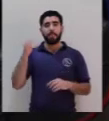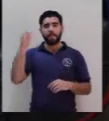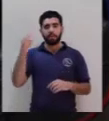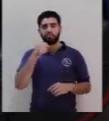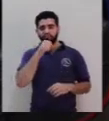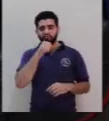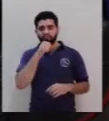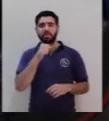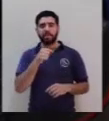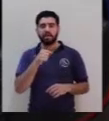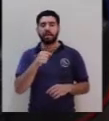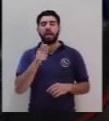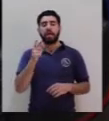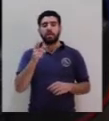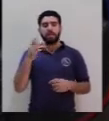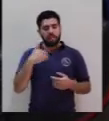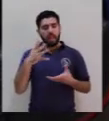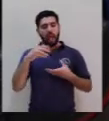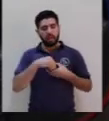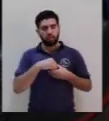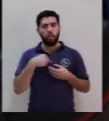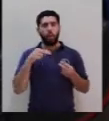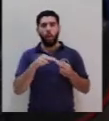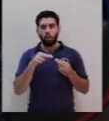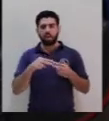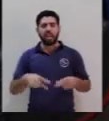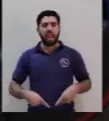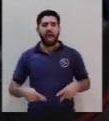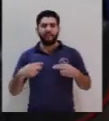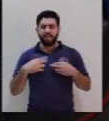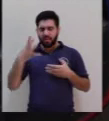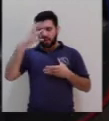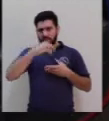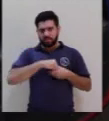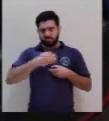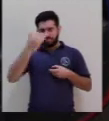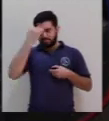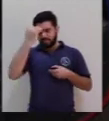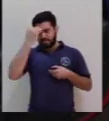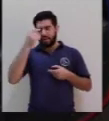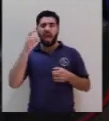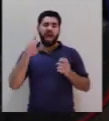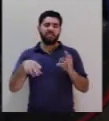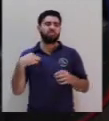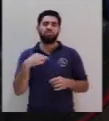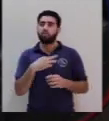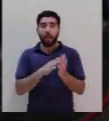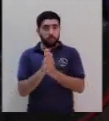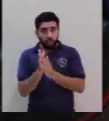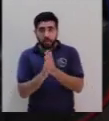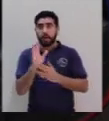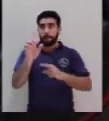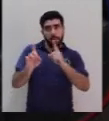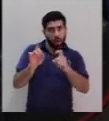veces nosotros no los hemos aprovechado o bien por las juventudes actuales, nosotros ya no les colocamos atención y es